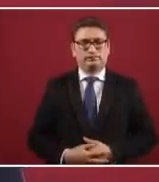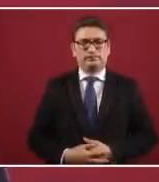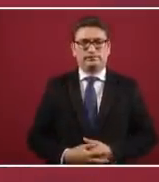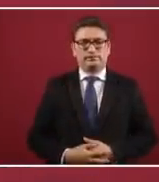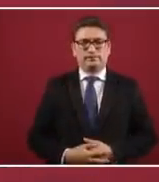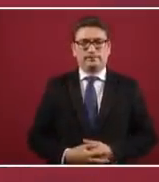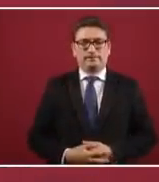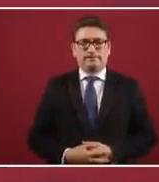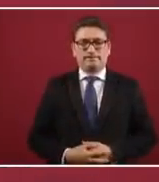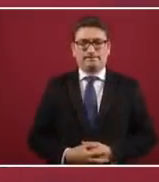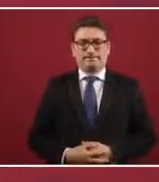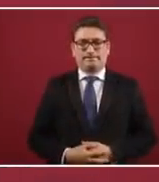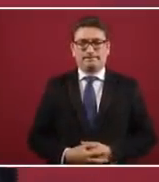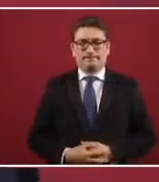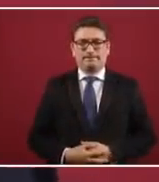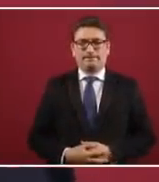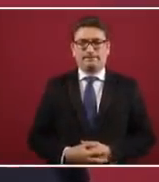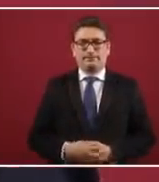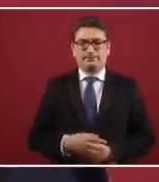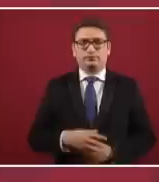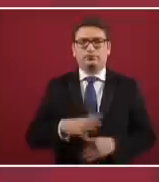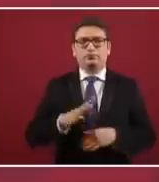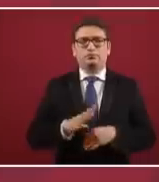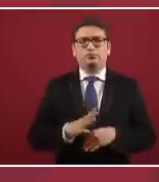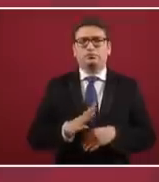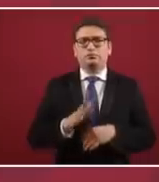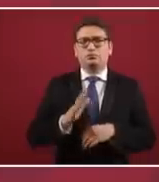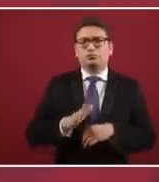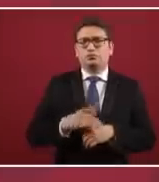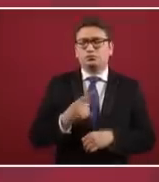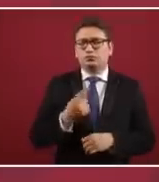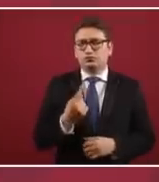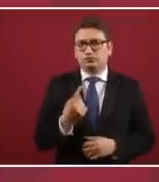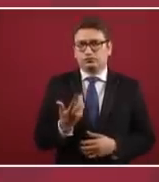porque ni participan